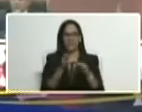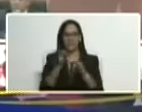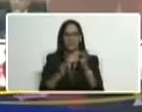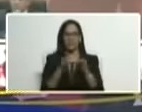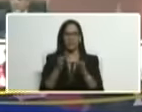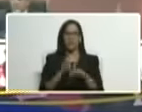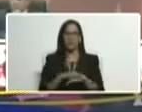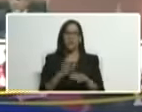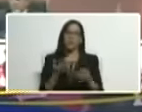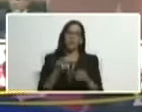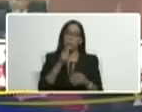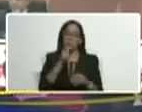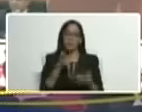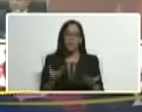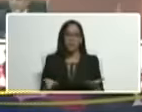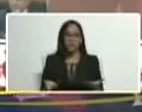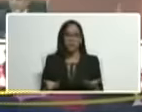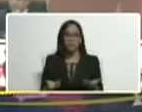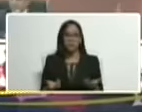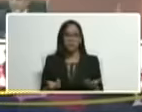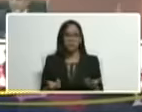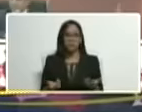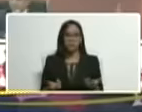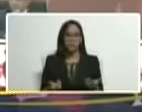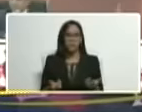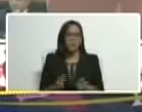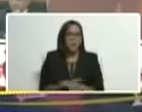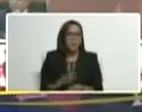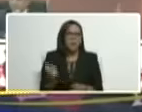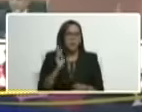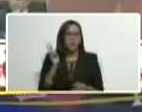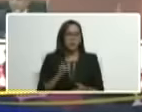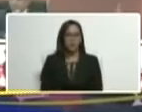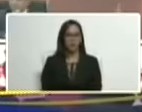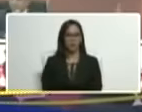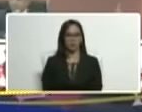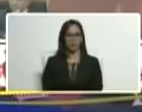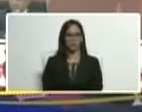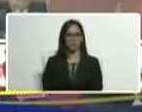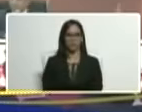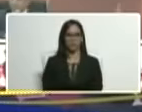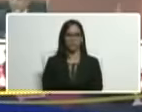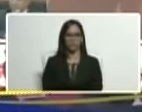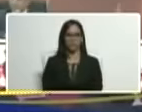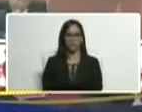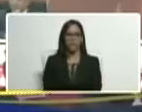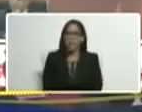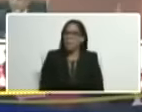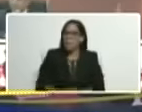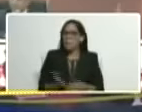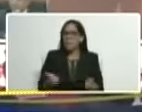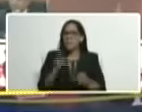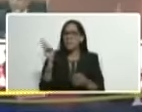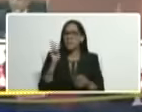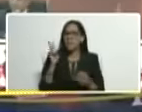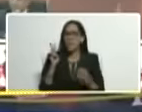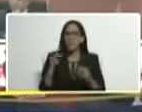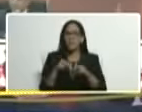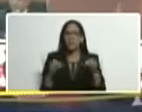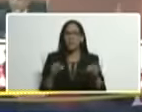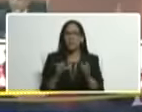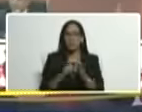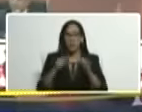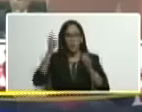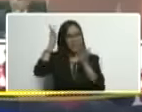porque entonces uno preguntaría, ¿y por qué Venezuela? ¿Por qué Venezuela fue el territorio donde los